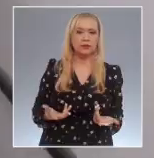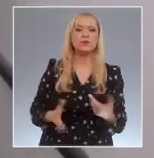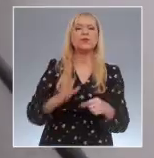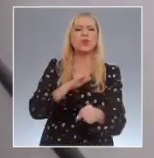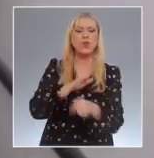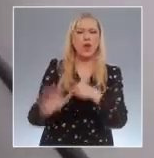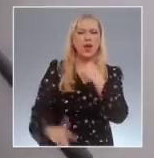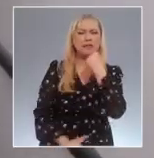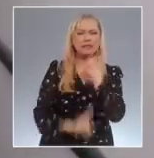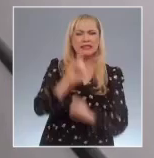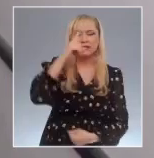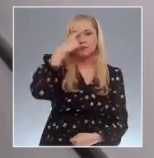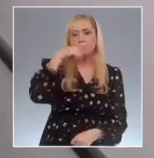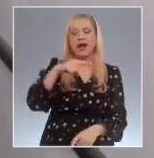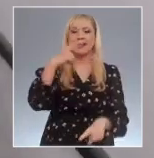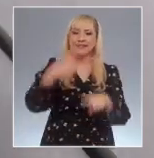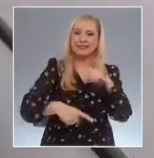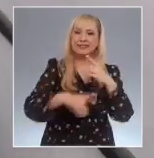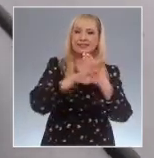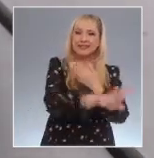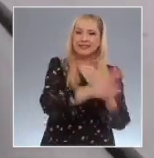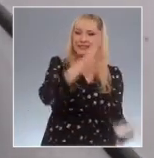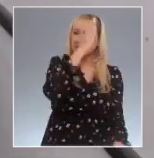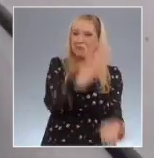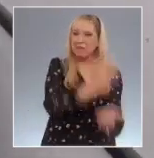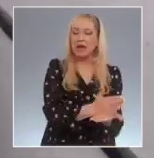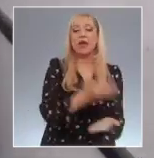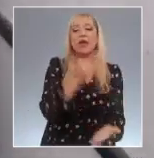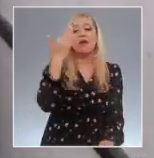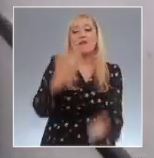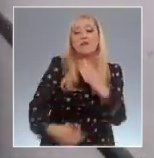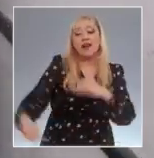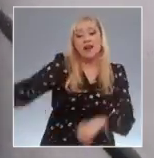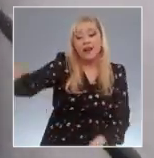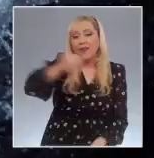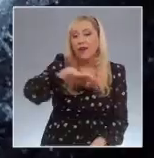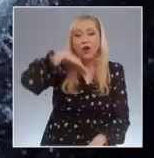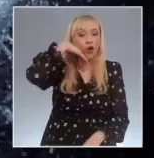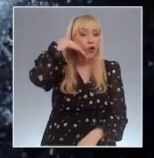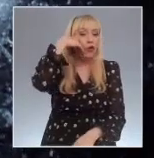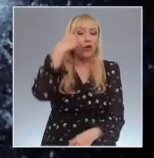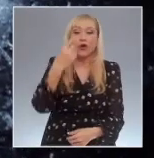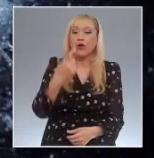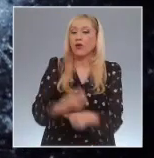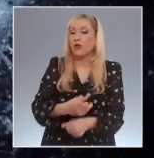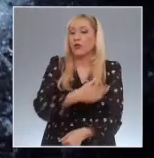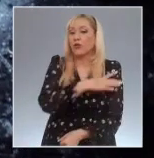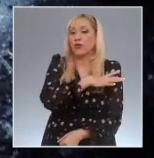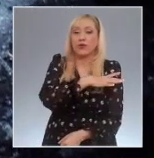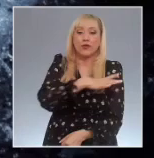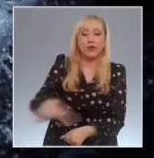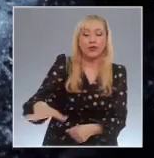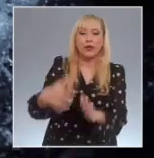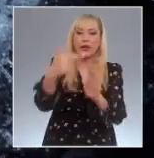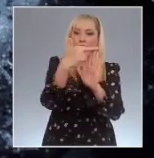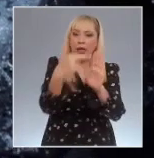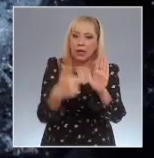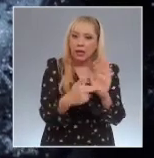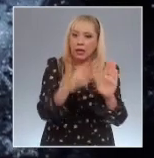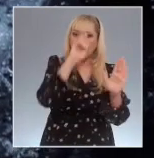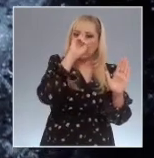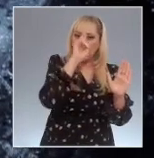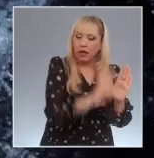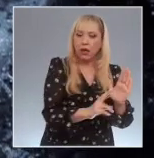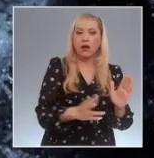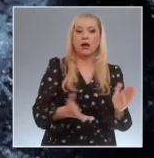eliminación de la tortura, destacó la falta de voluntad política para aplicar las reglas de exclusión, a fin de evitar métodos de interrogación